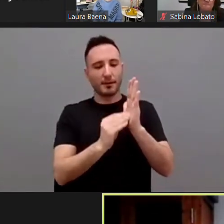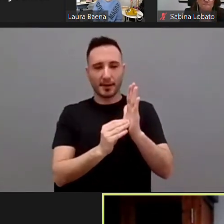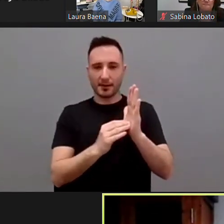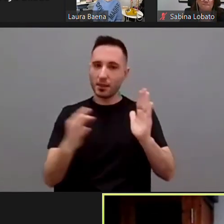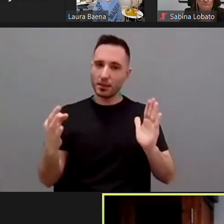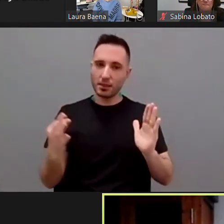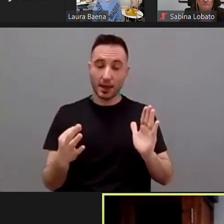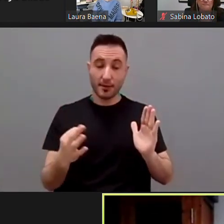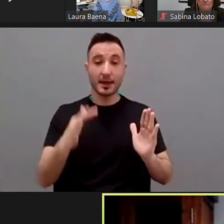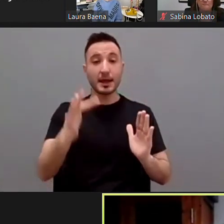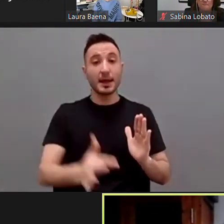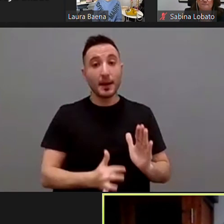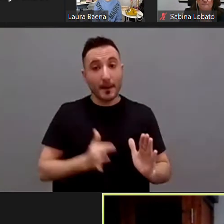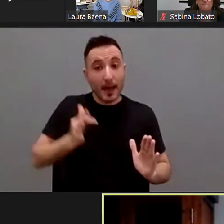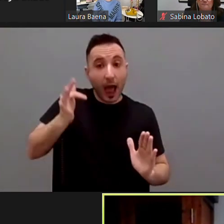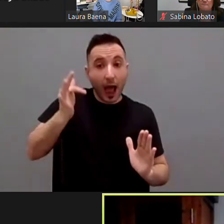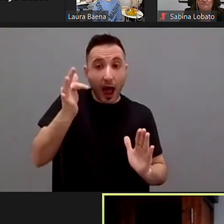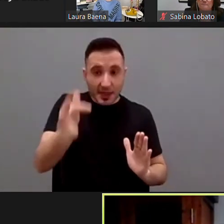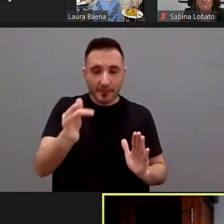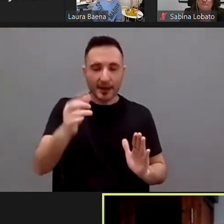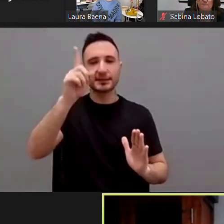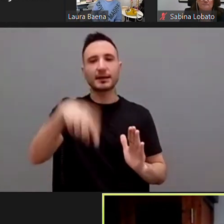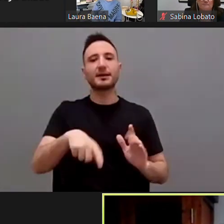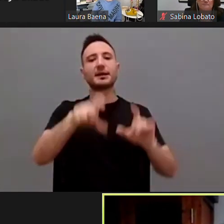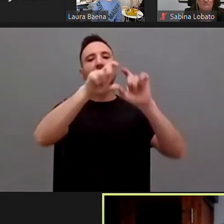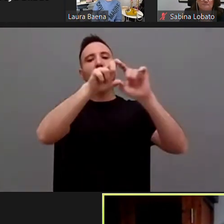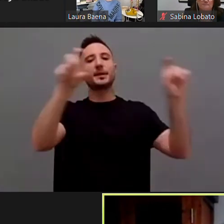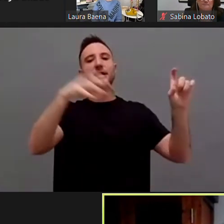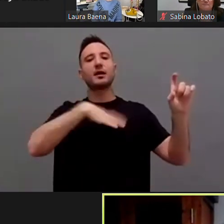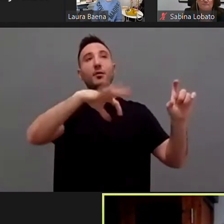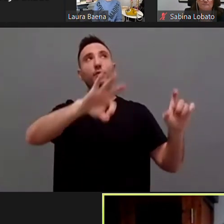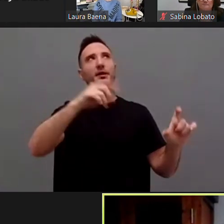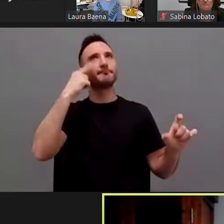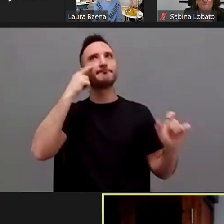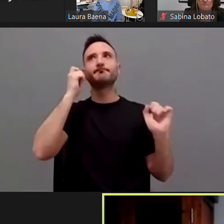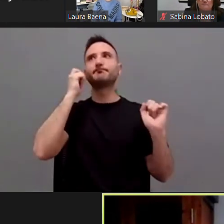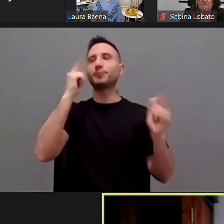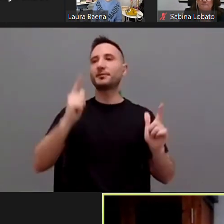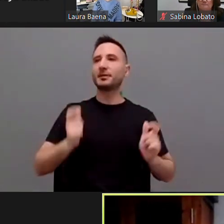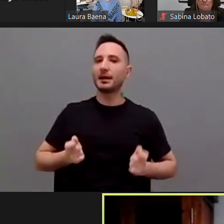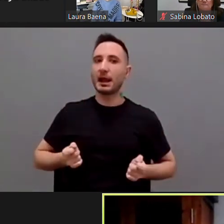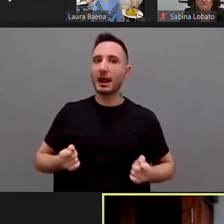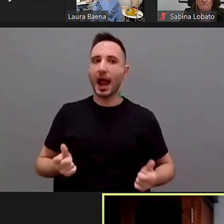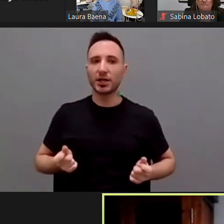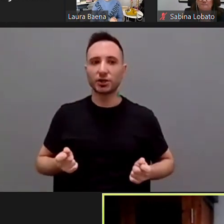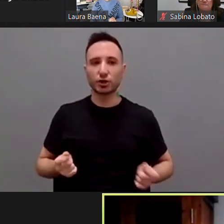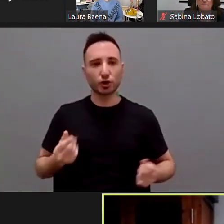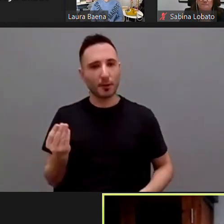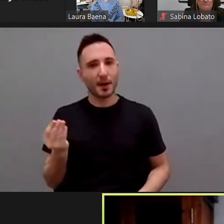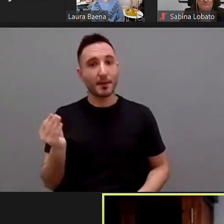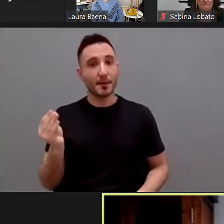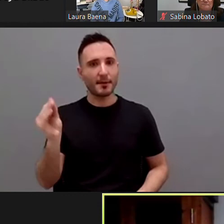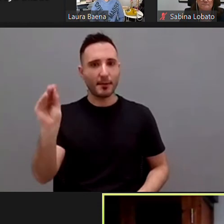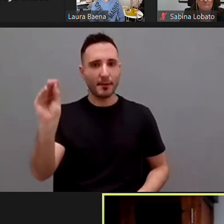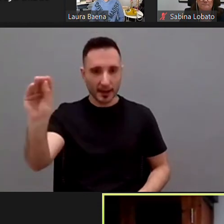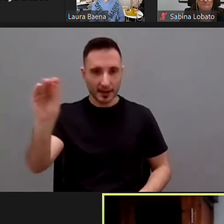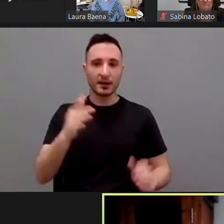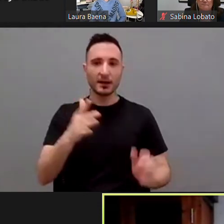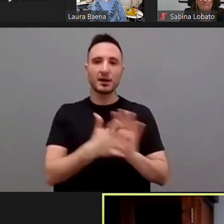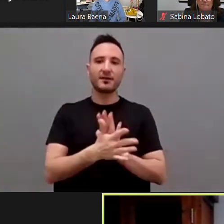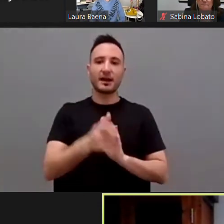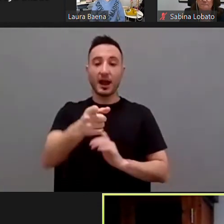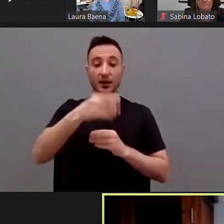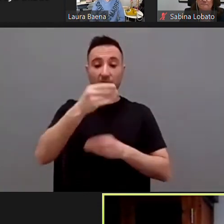que además se podría encontrar con unos costes incrementados, porque obviamente no es lo mismo hacer la